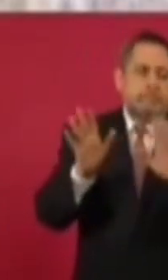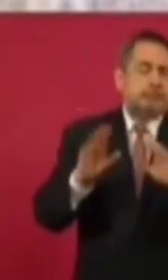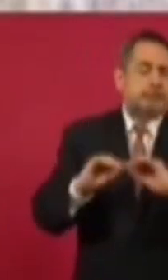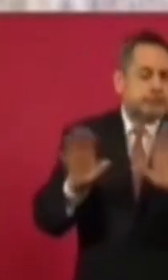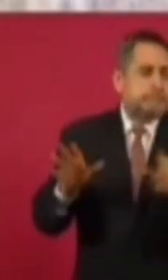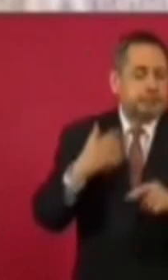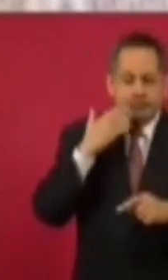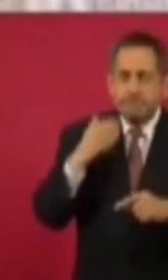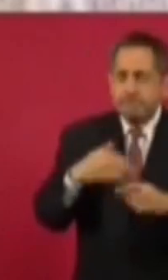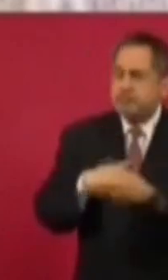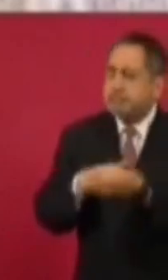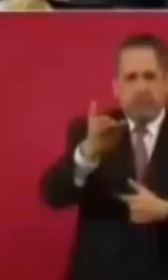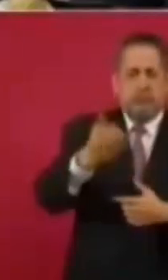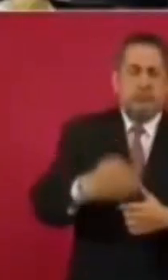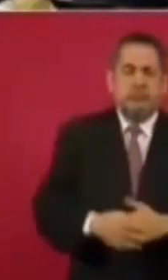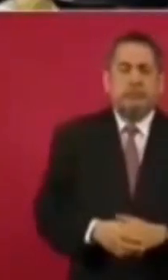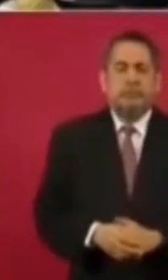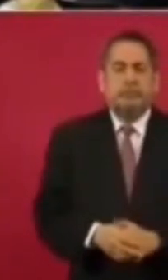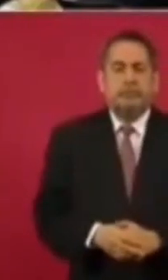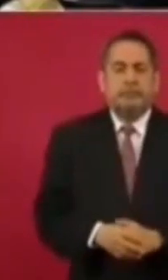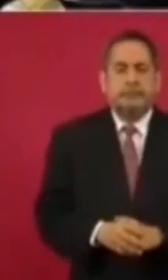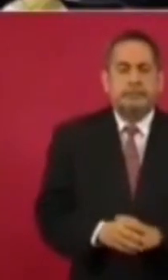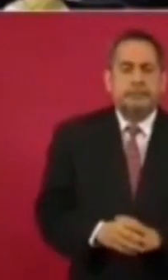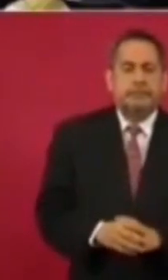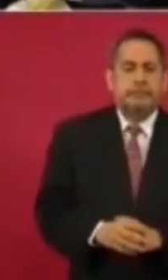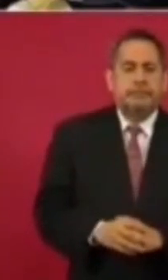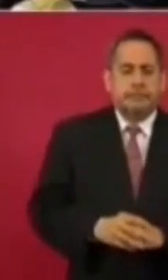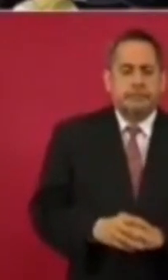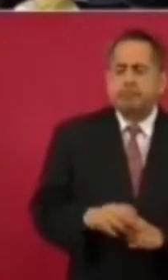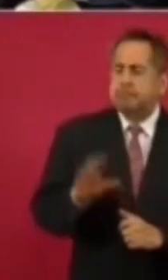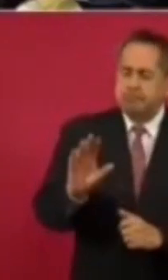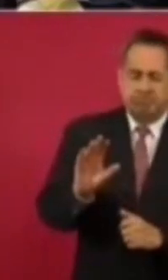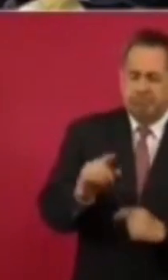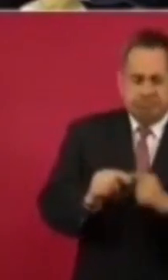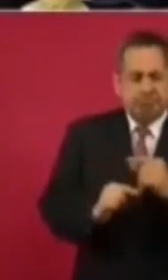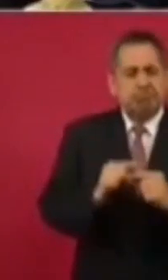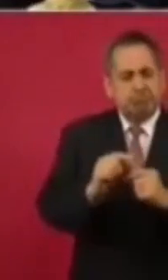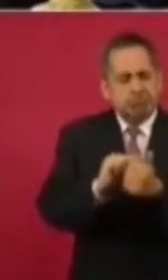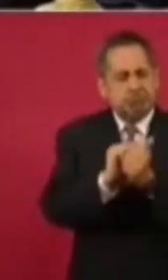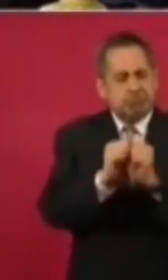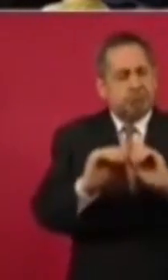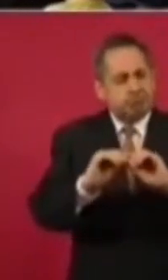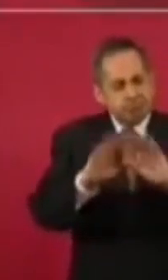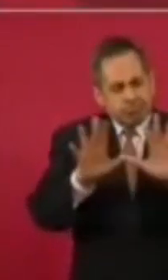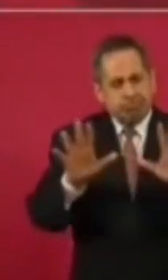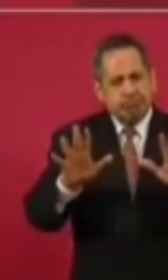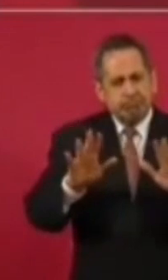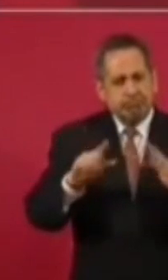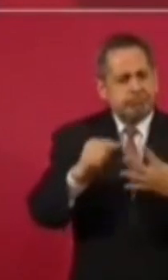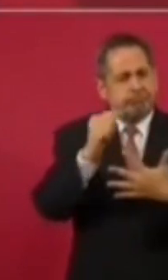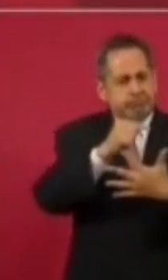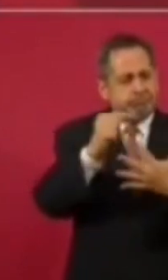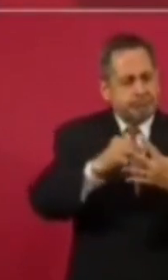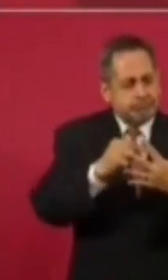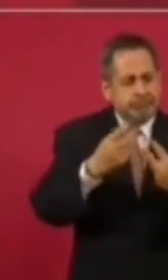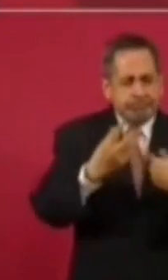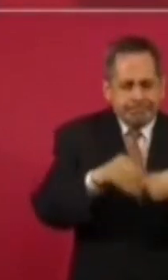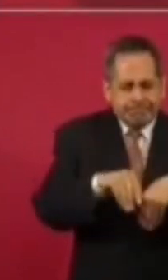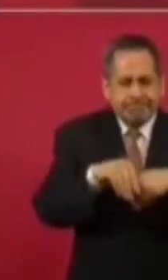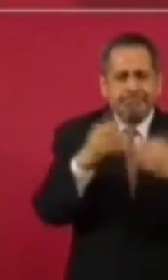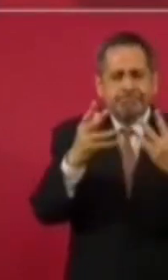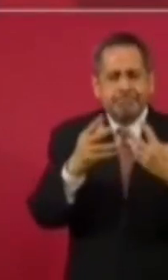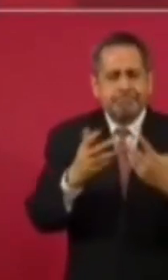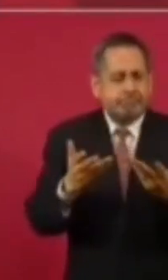Además, el panista hizo gran énfasis en las irregularidades detectadas por la Auditoría Superior de la Federación, entre las